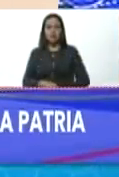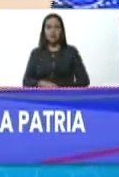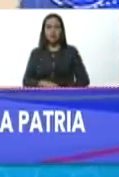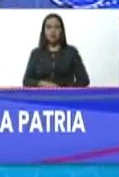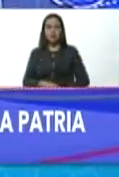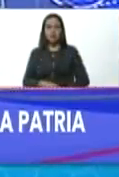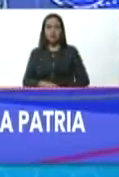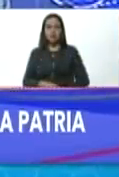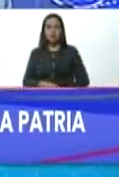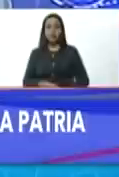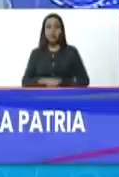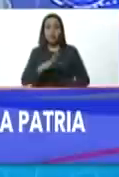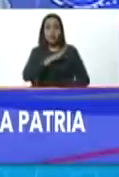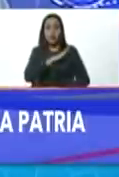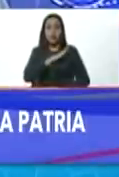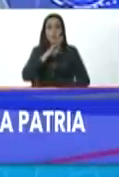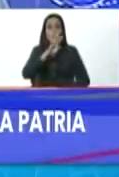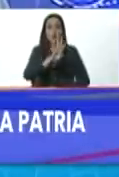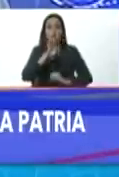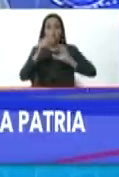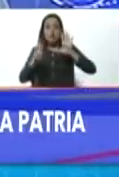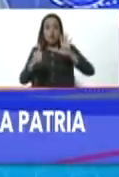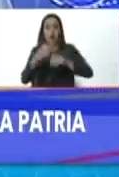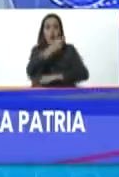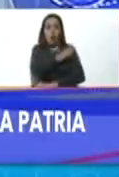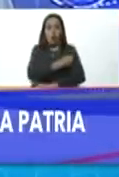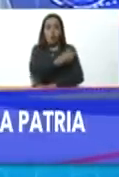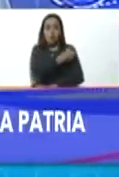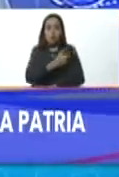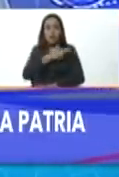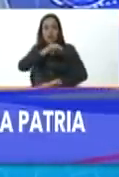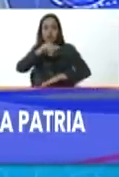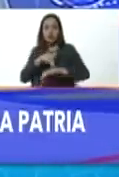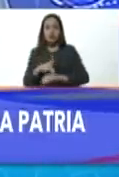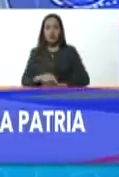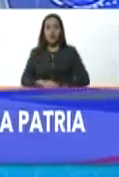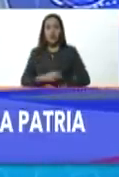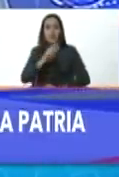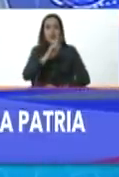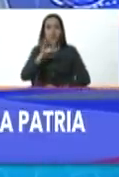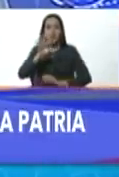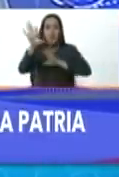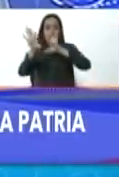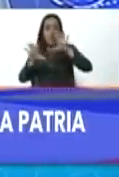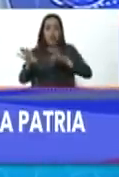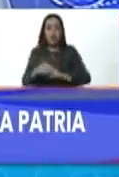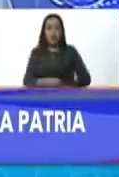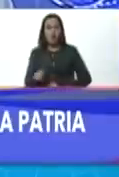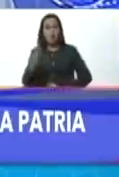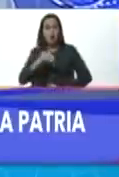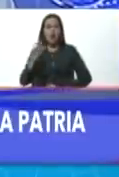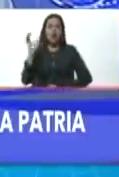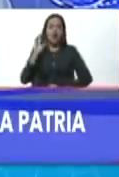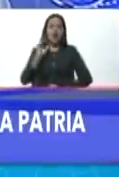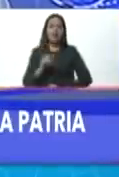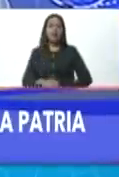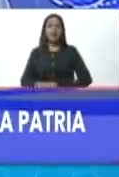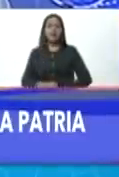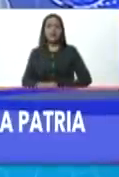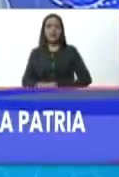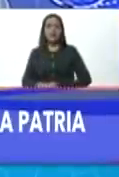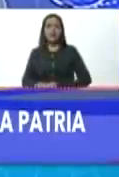Tenemos 46 hospitales a nivel nacional en los 23 estados, más en el distrito capital,